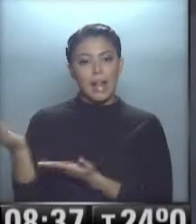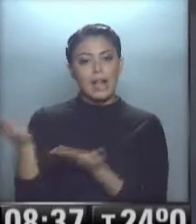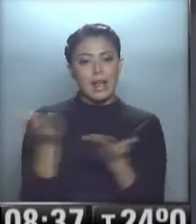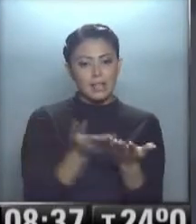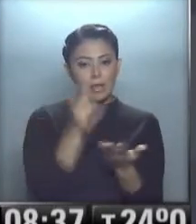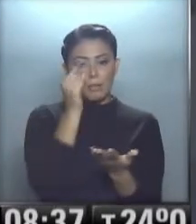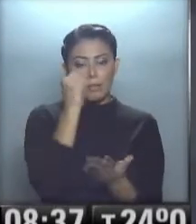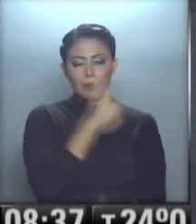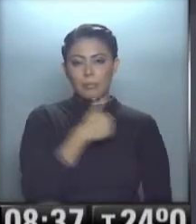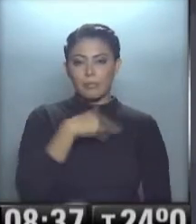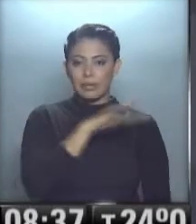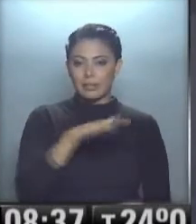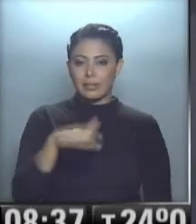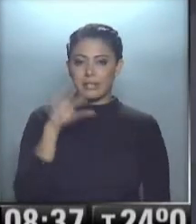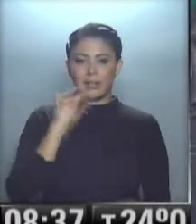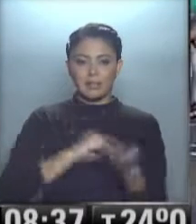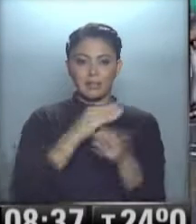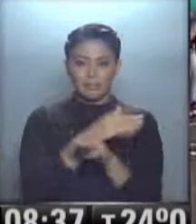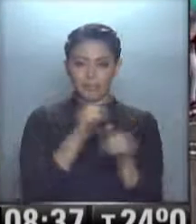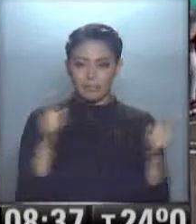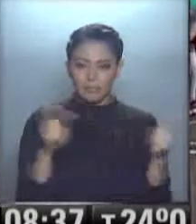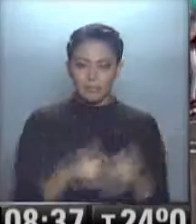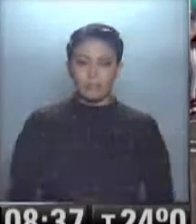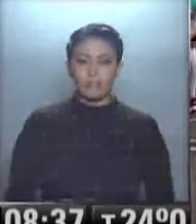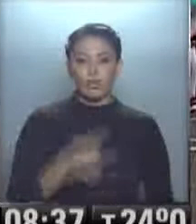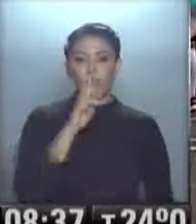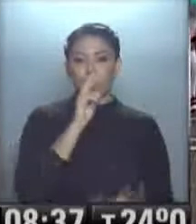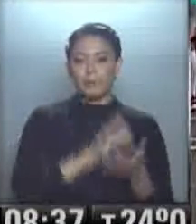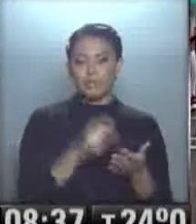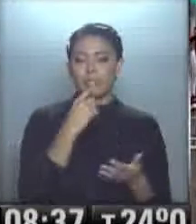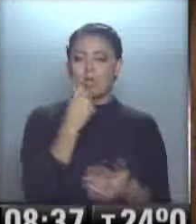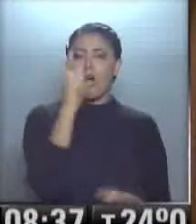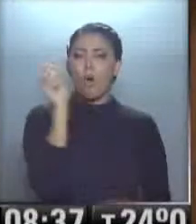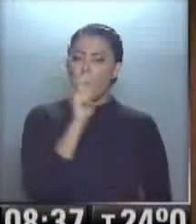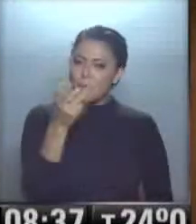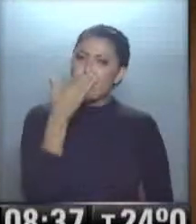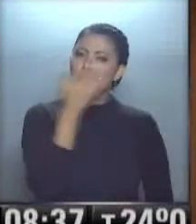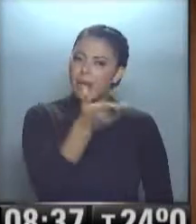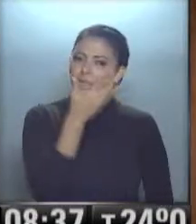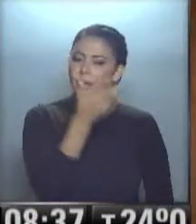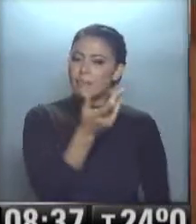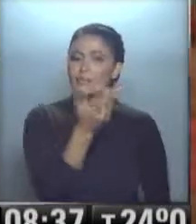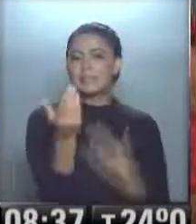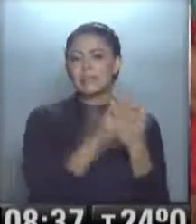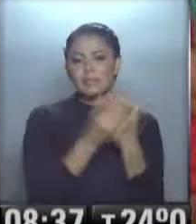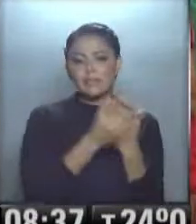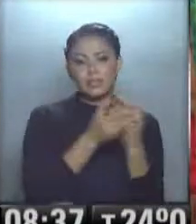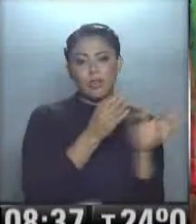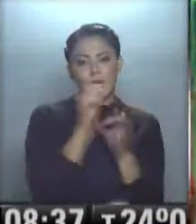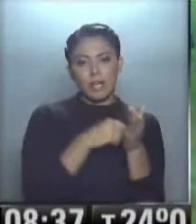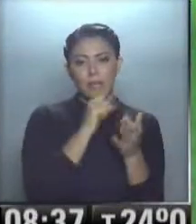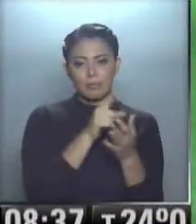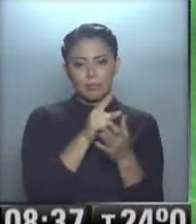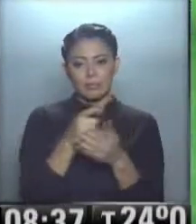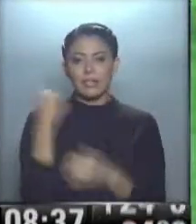a los papás de los chicos que quedaron sin vacantes. Después de haber reclamado durante un mes que los reciba el ministro de Educación porteño, un grupo de 10